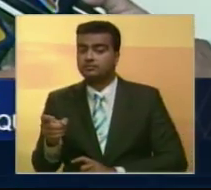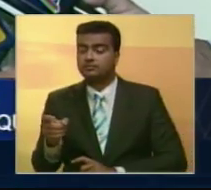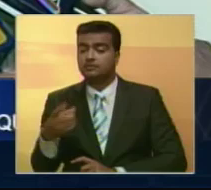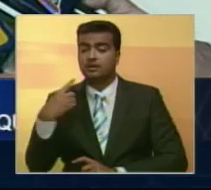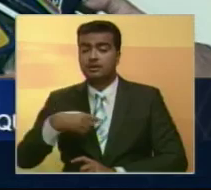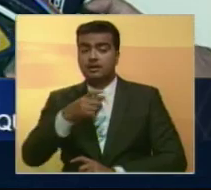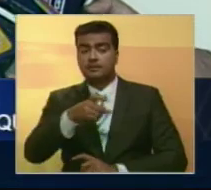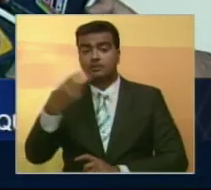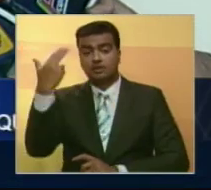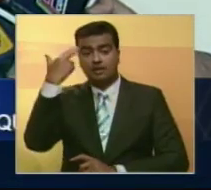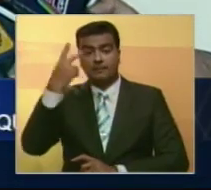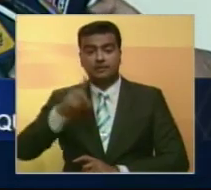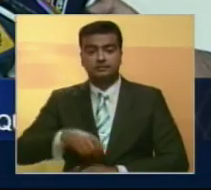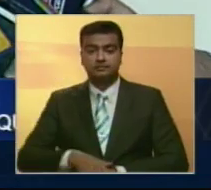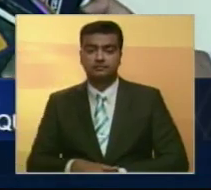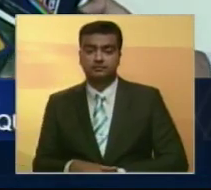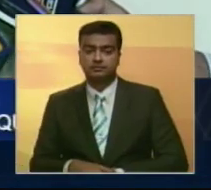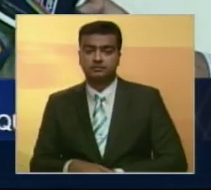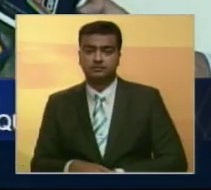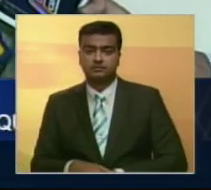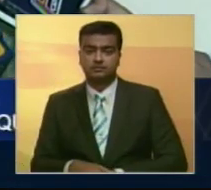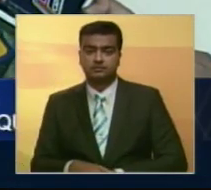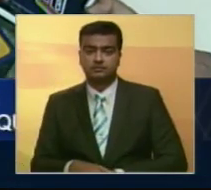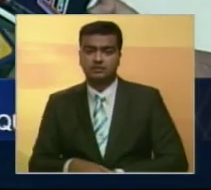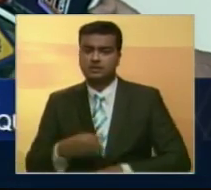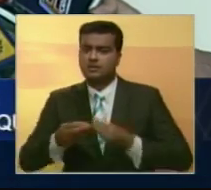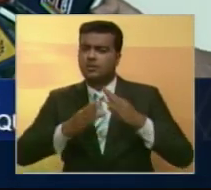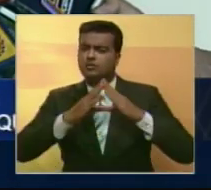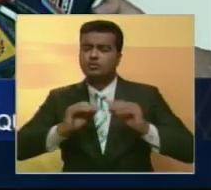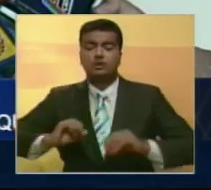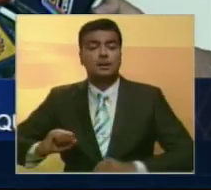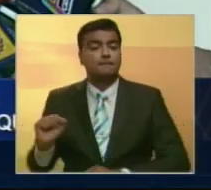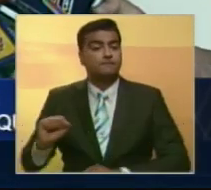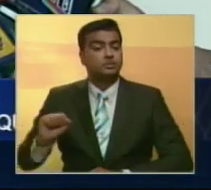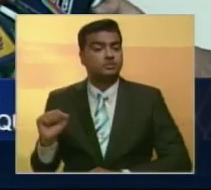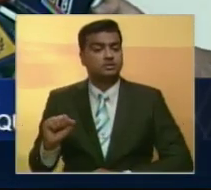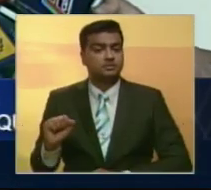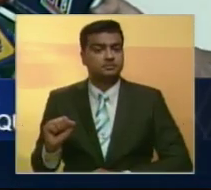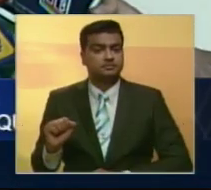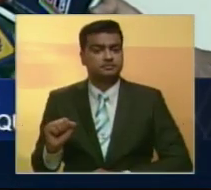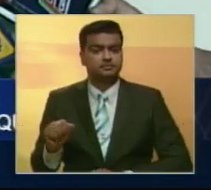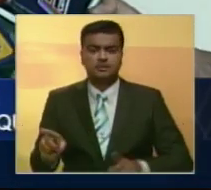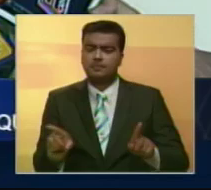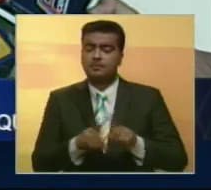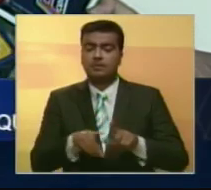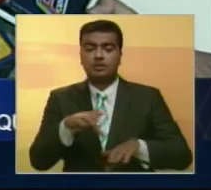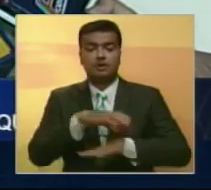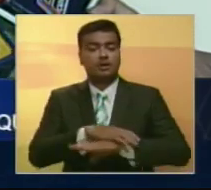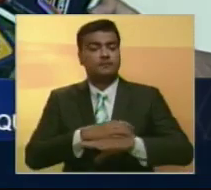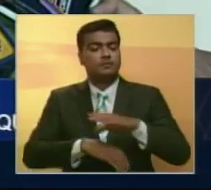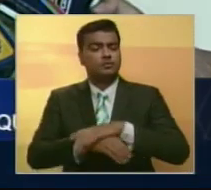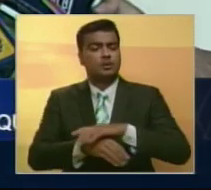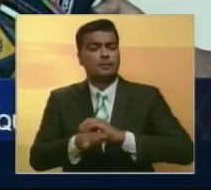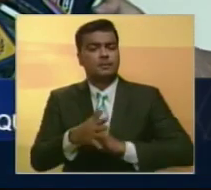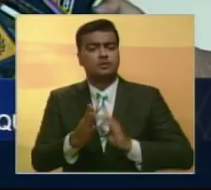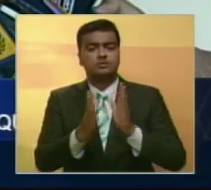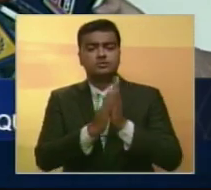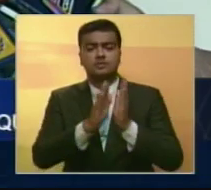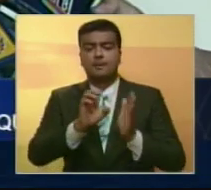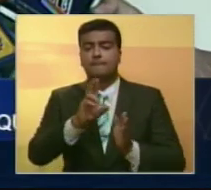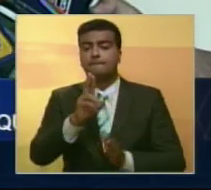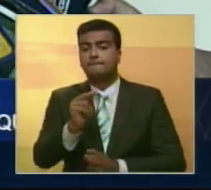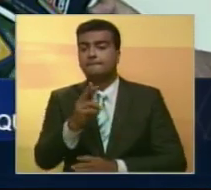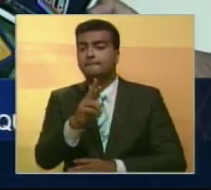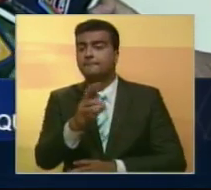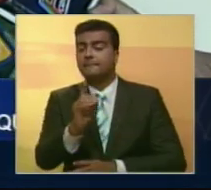las víctimas. Hicimos el despliegue policial, el cerco, el mismo le dimos captura a la altura de San Bernardo por